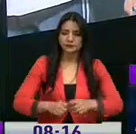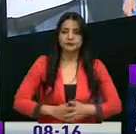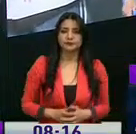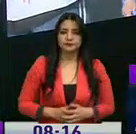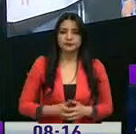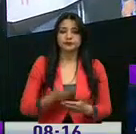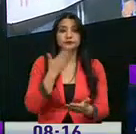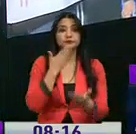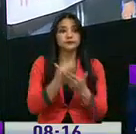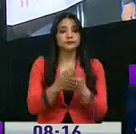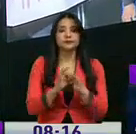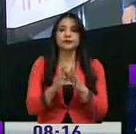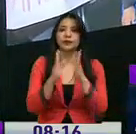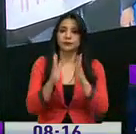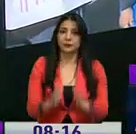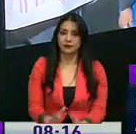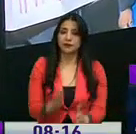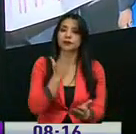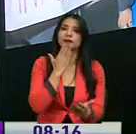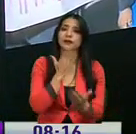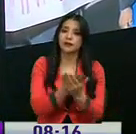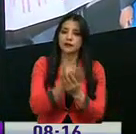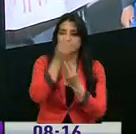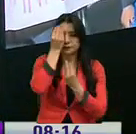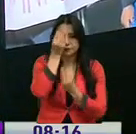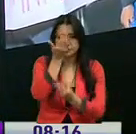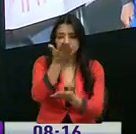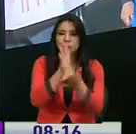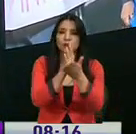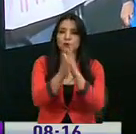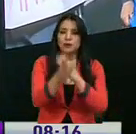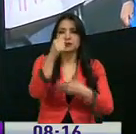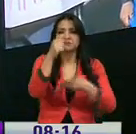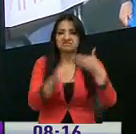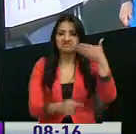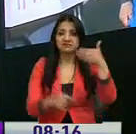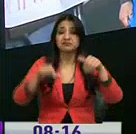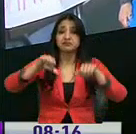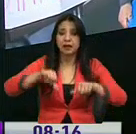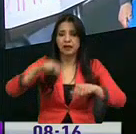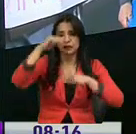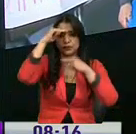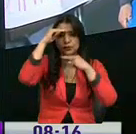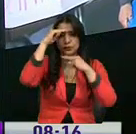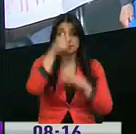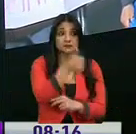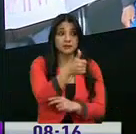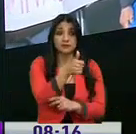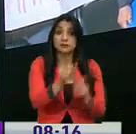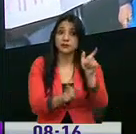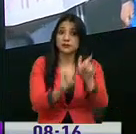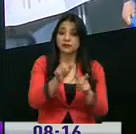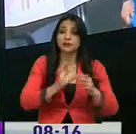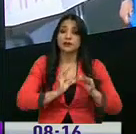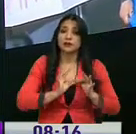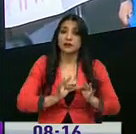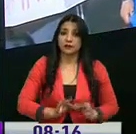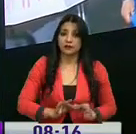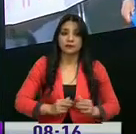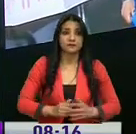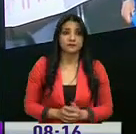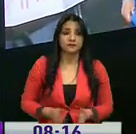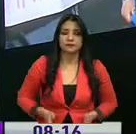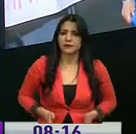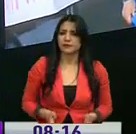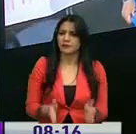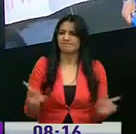Gracias a Sofía Ventimilla, gracias por contarnos estas malas noticias para los vecinos que están allá en Calderón. Una vía